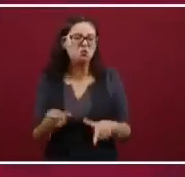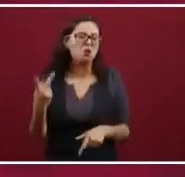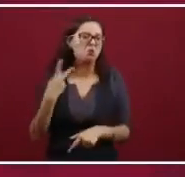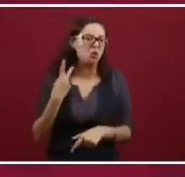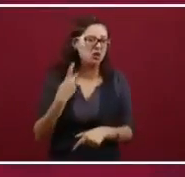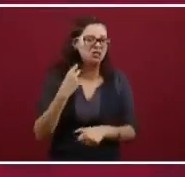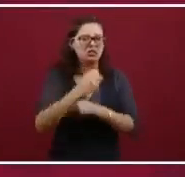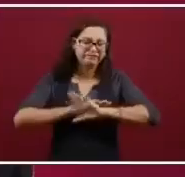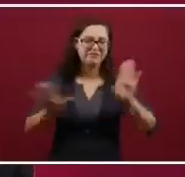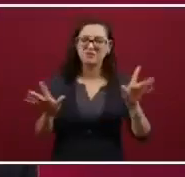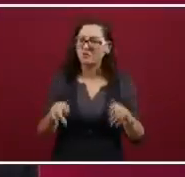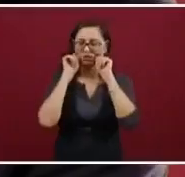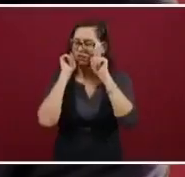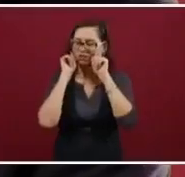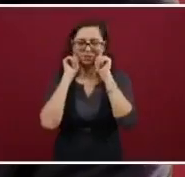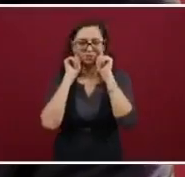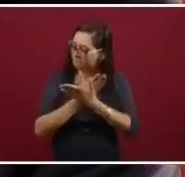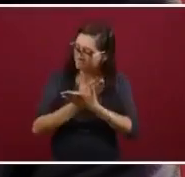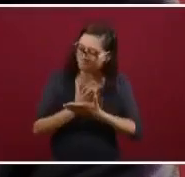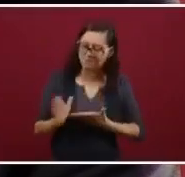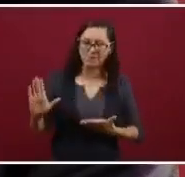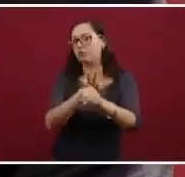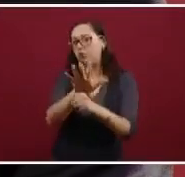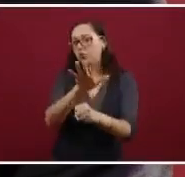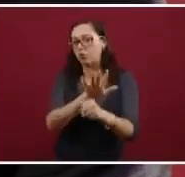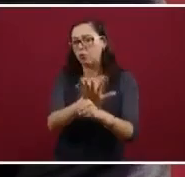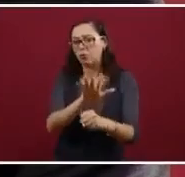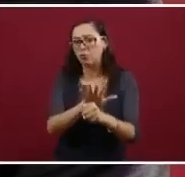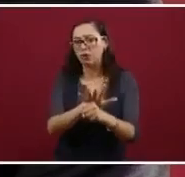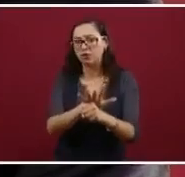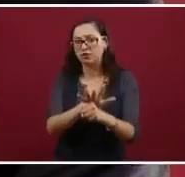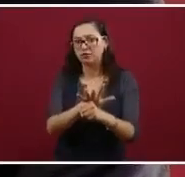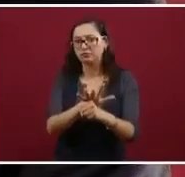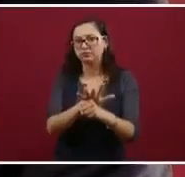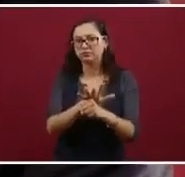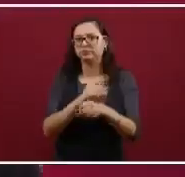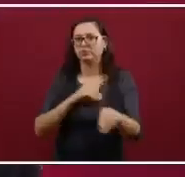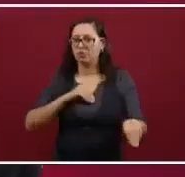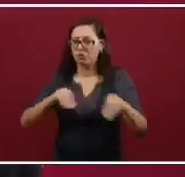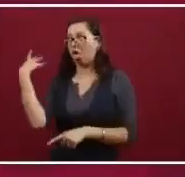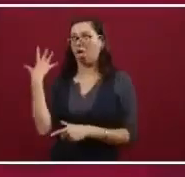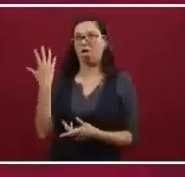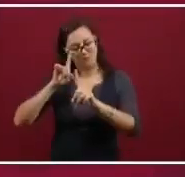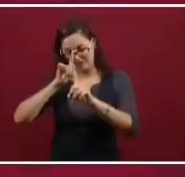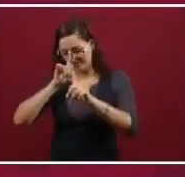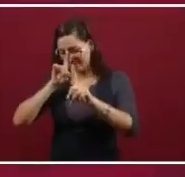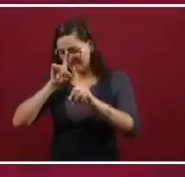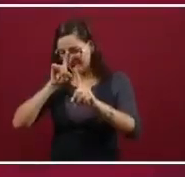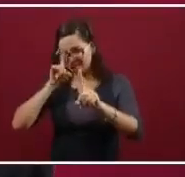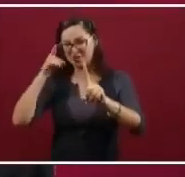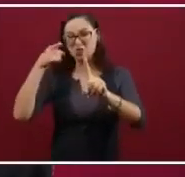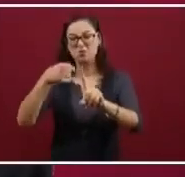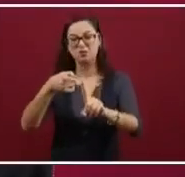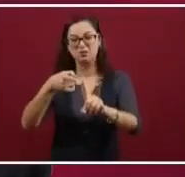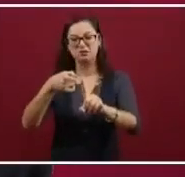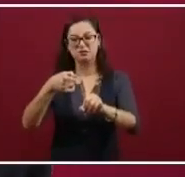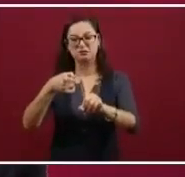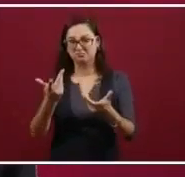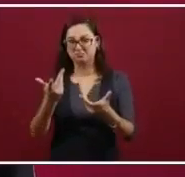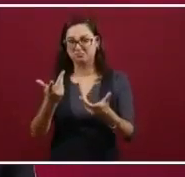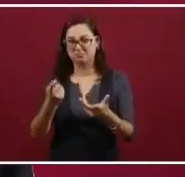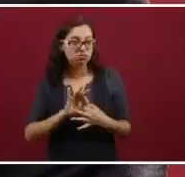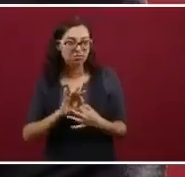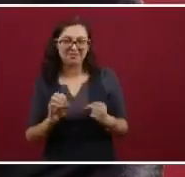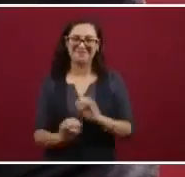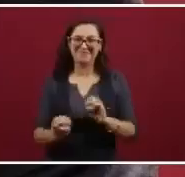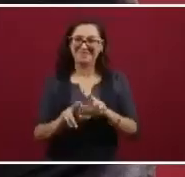muchos años juntos, pero se olvida el por qué fue este movimiento y cuál es nuestra misión. No hay ninguna relación